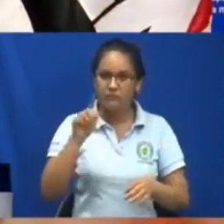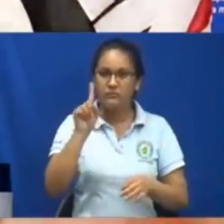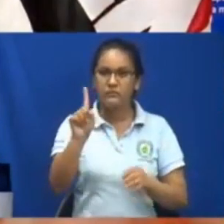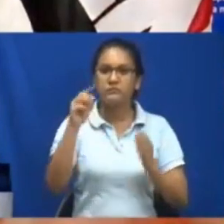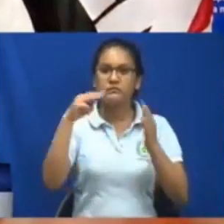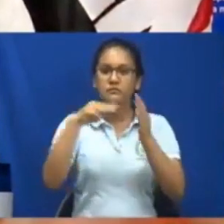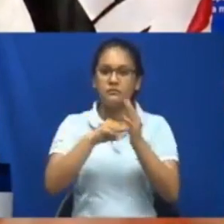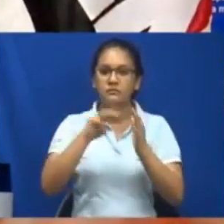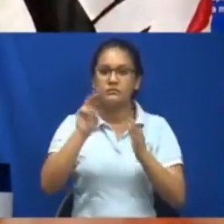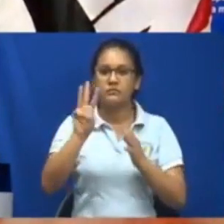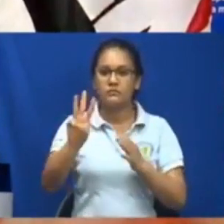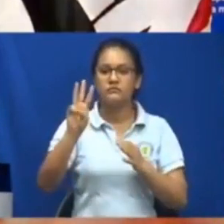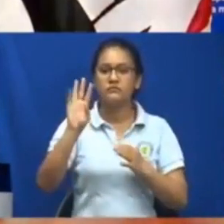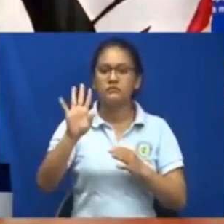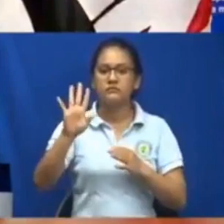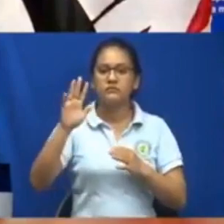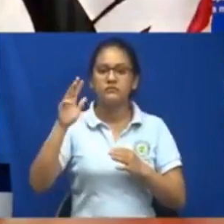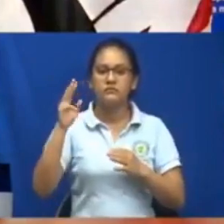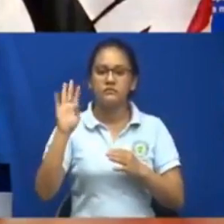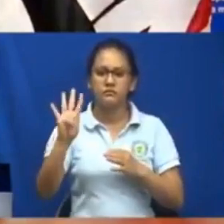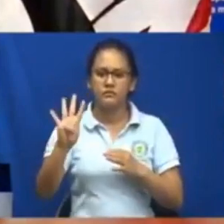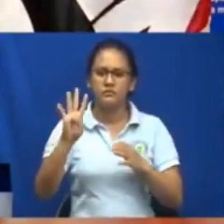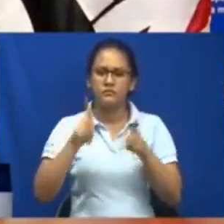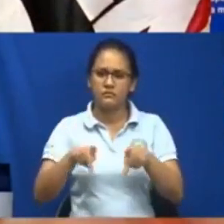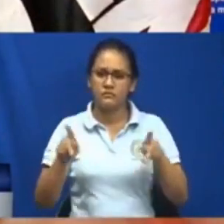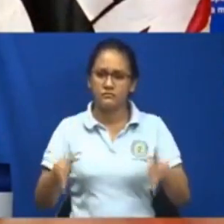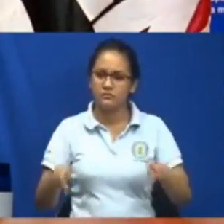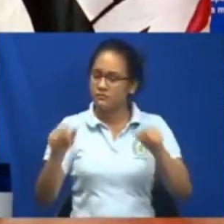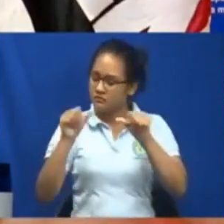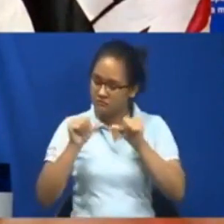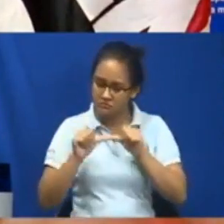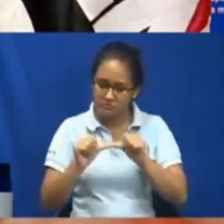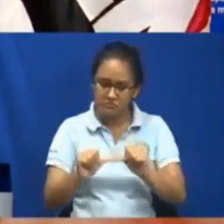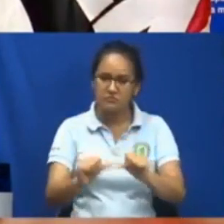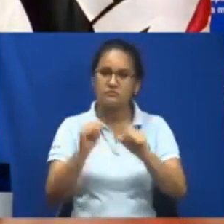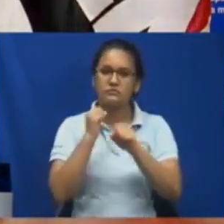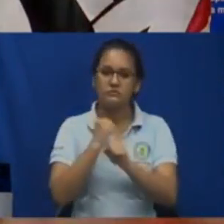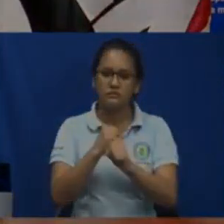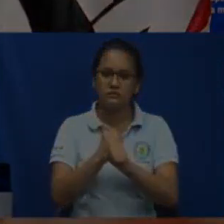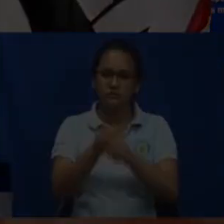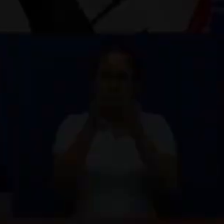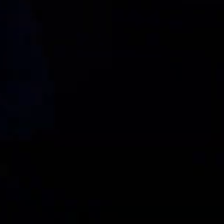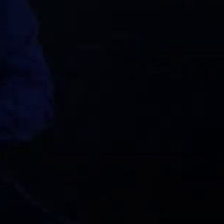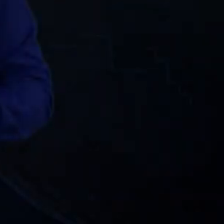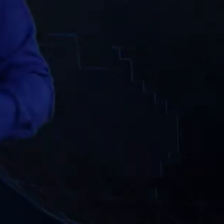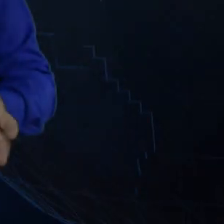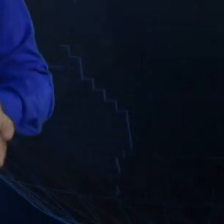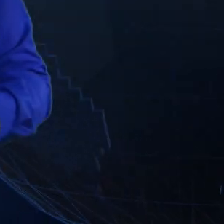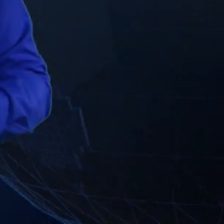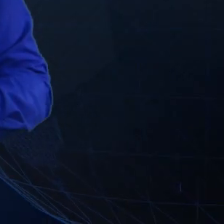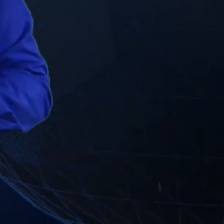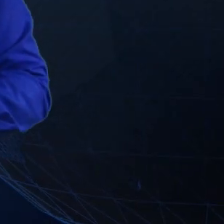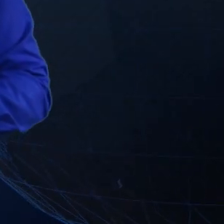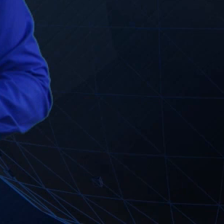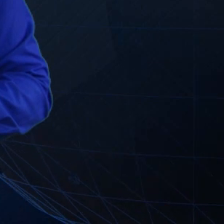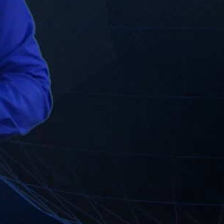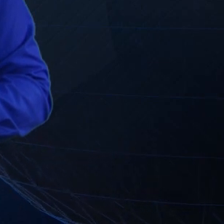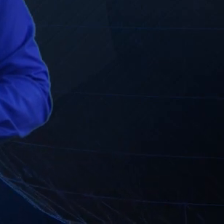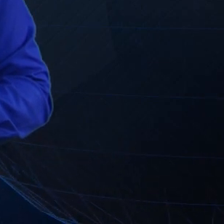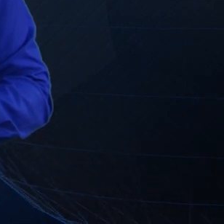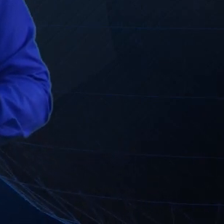1.354 personas y continuamos trabajando para dar atención a las familias nicaragüenses. Continuando con